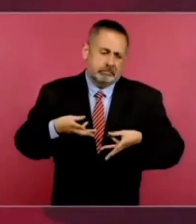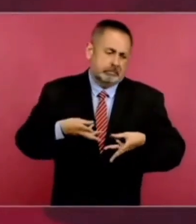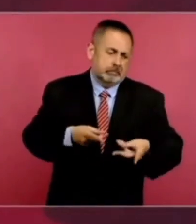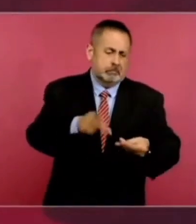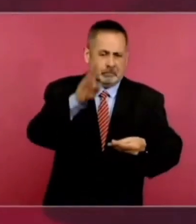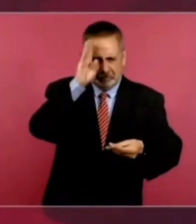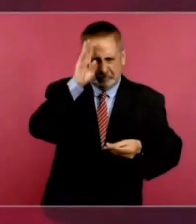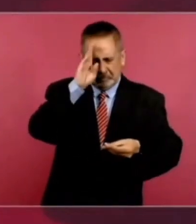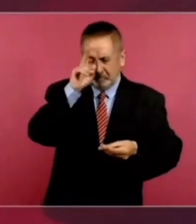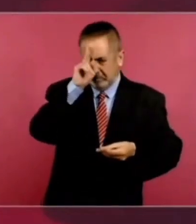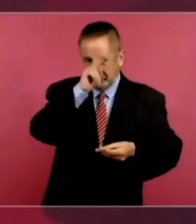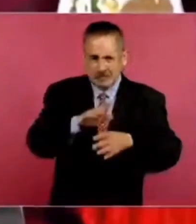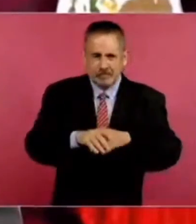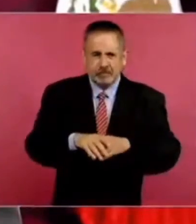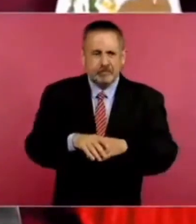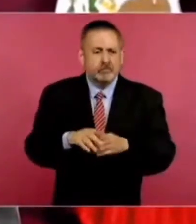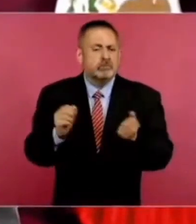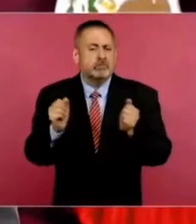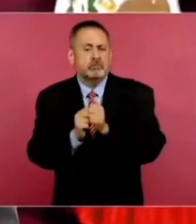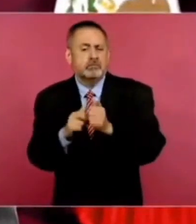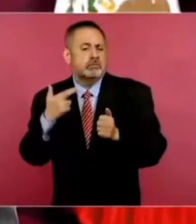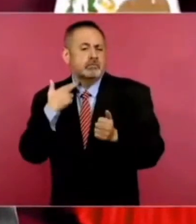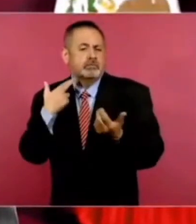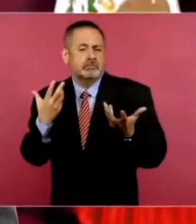oneroso de regidores.